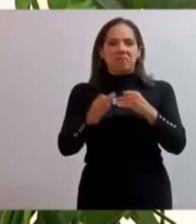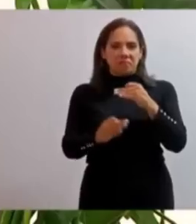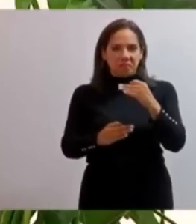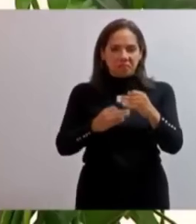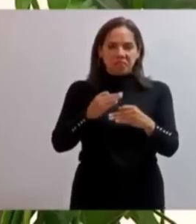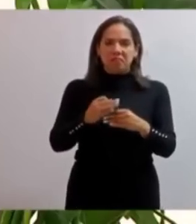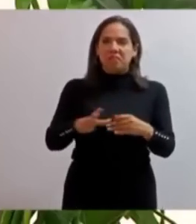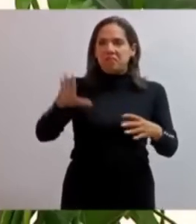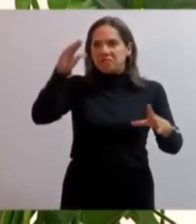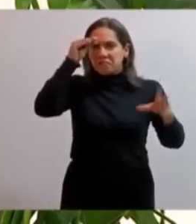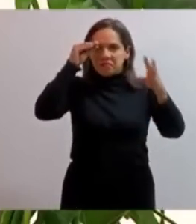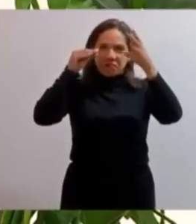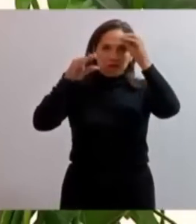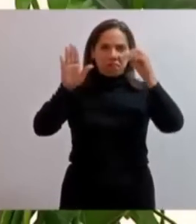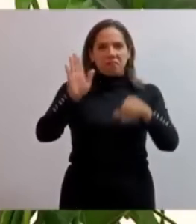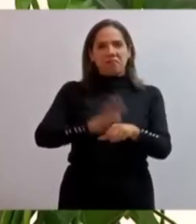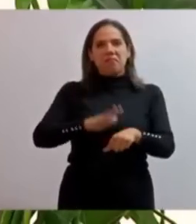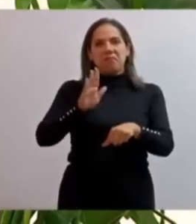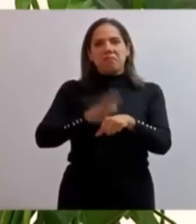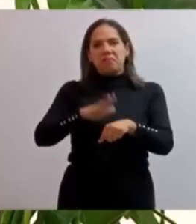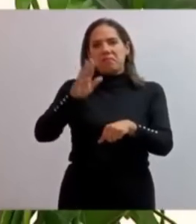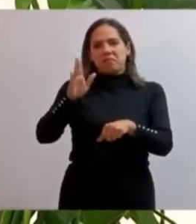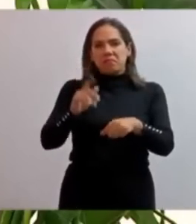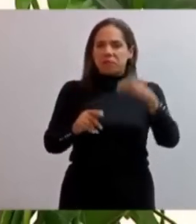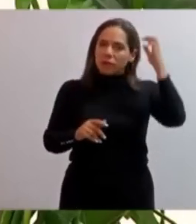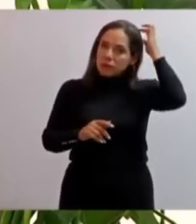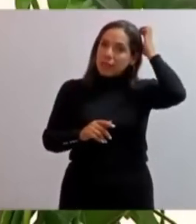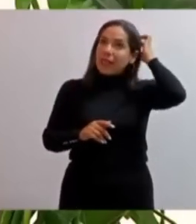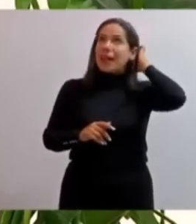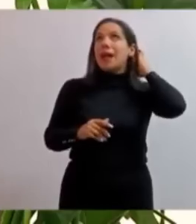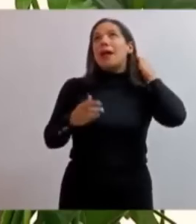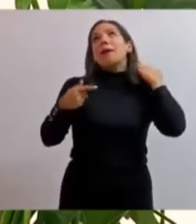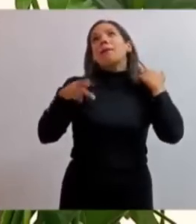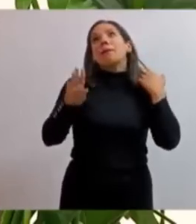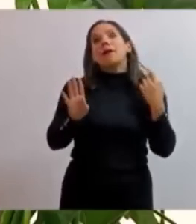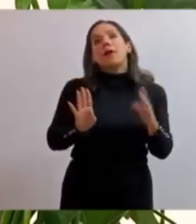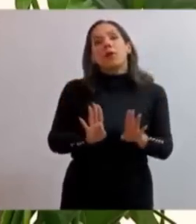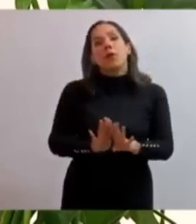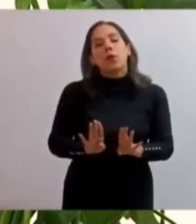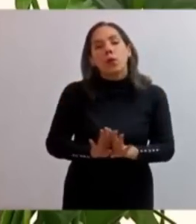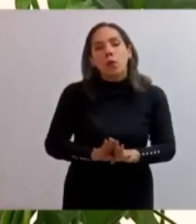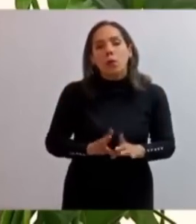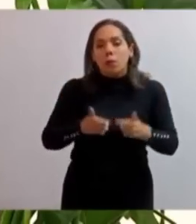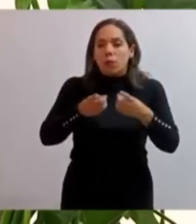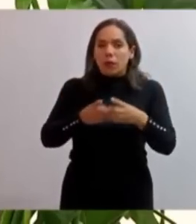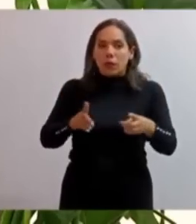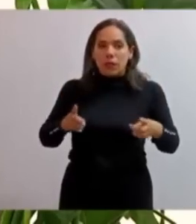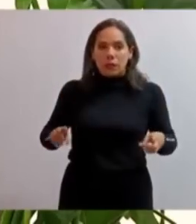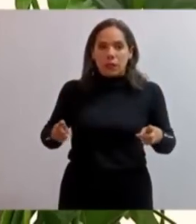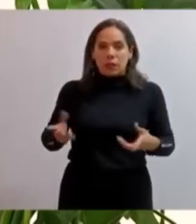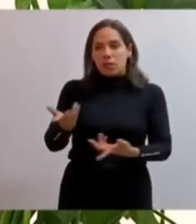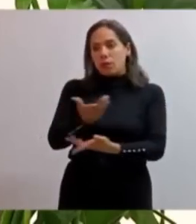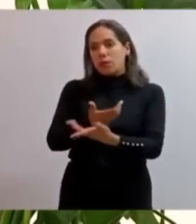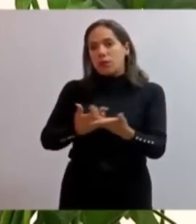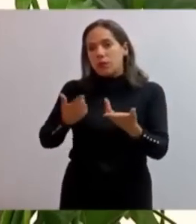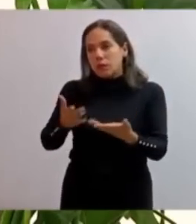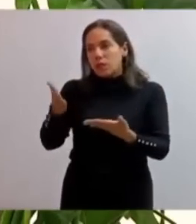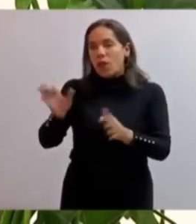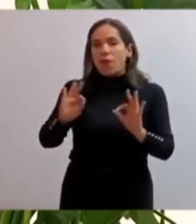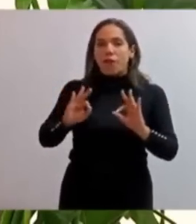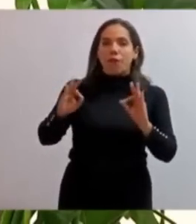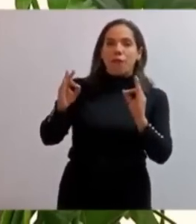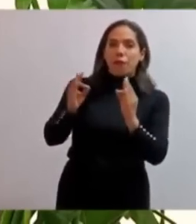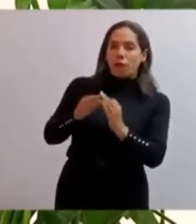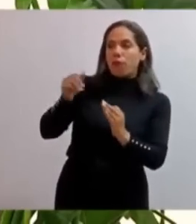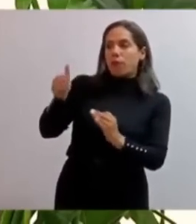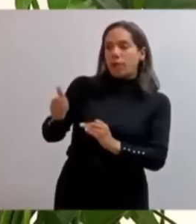de lo que nos permite relacionarnos con los alumnos, de lo que nos permite desarrollar procesos de trabajo con ellos